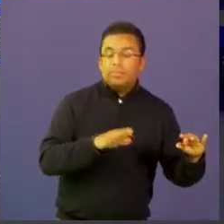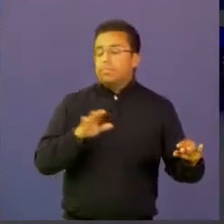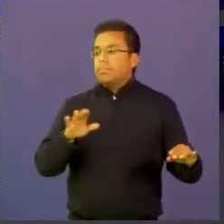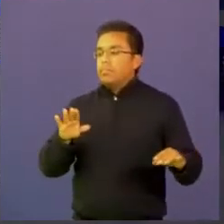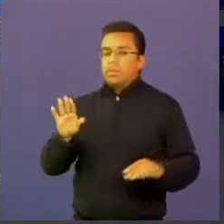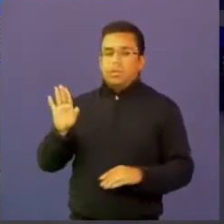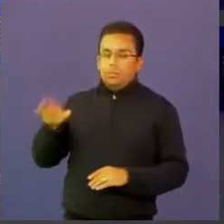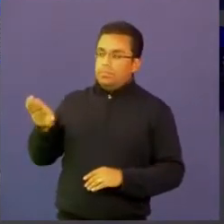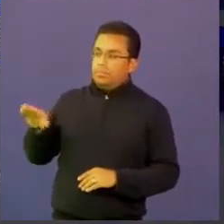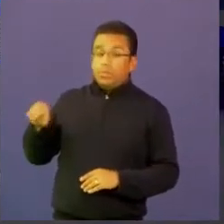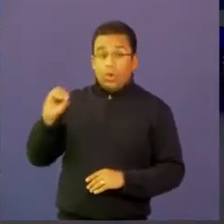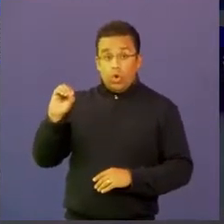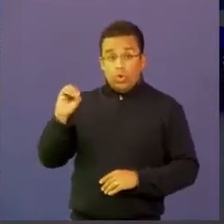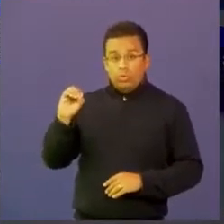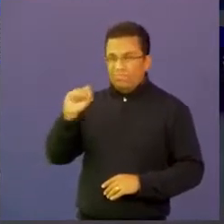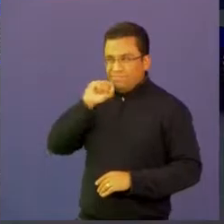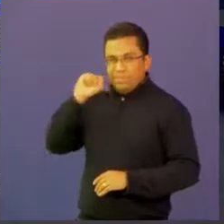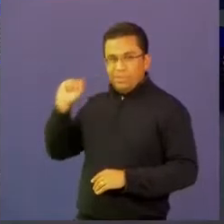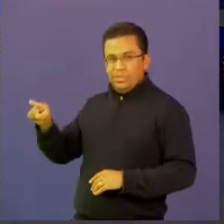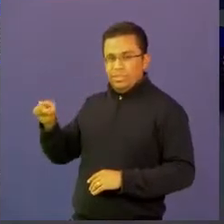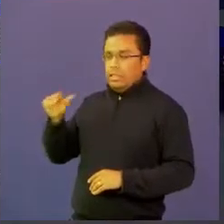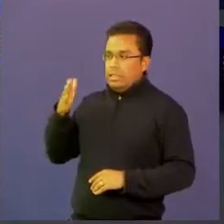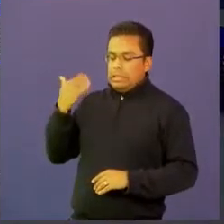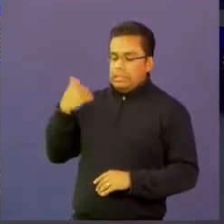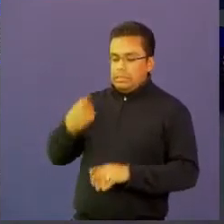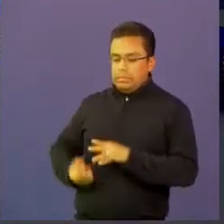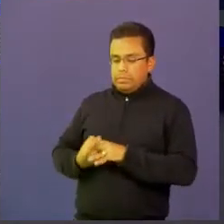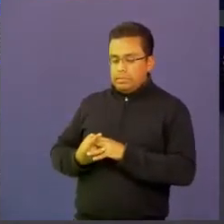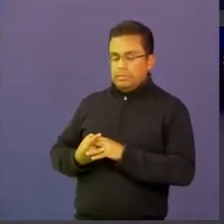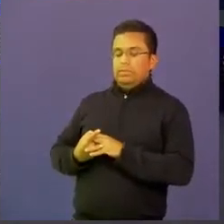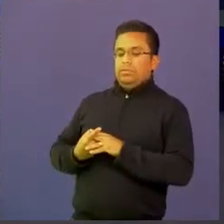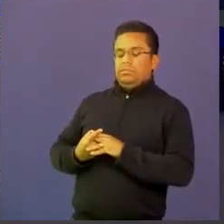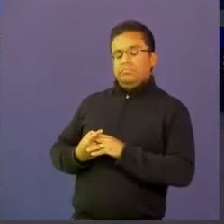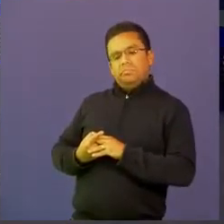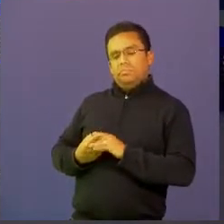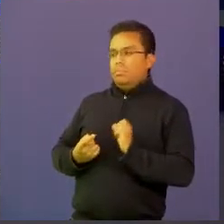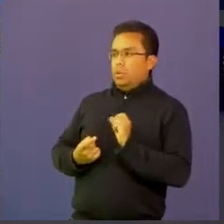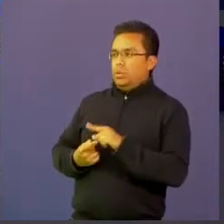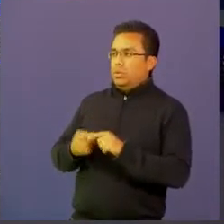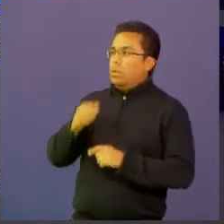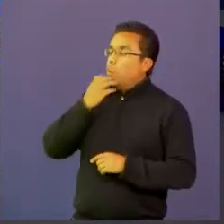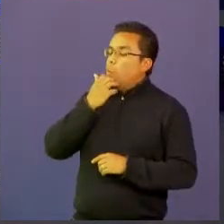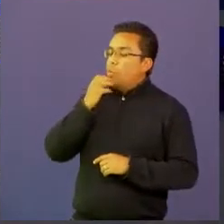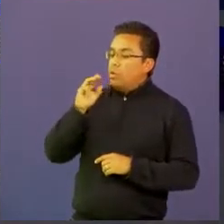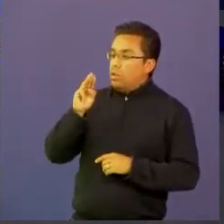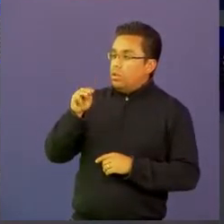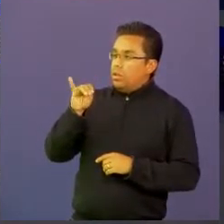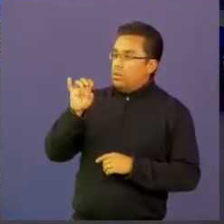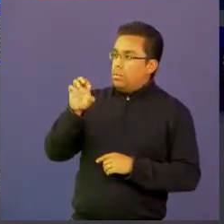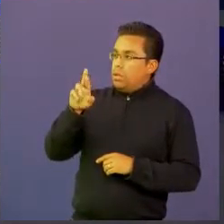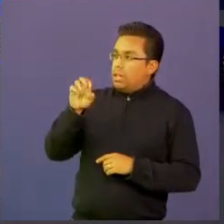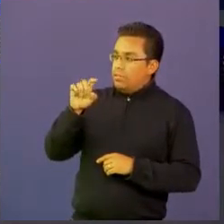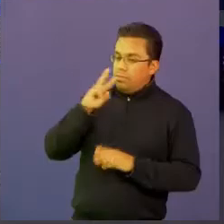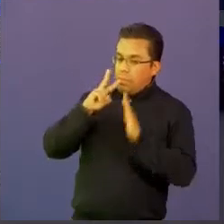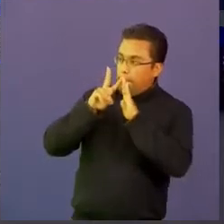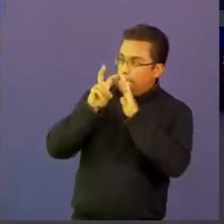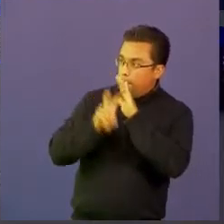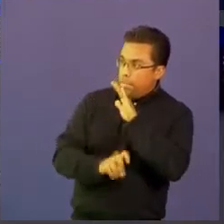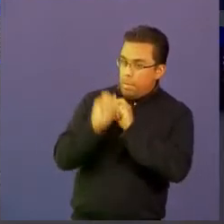pregunta a Mateo también que surgía Minecraft por ejemplo es un juego que pueda